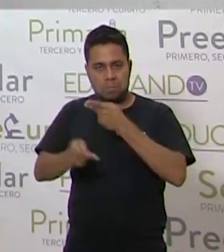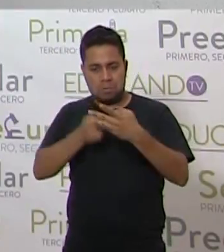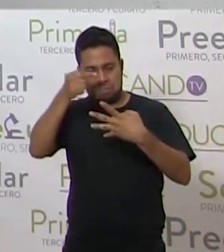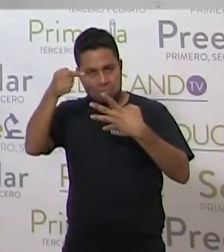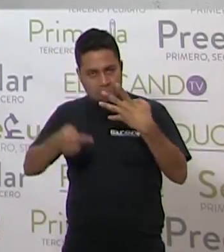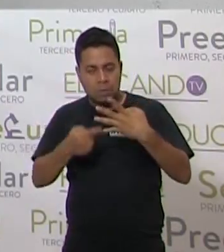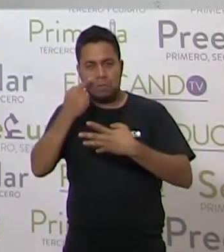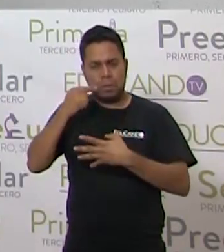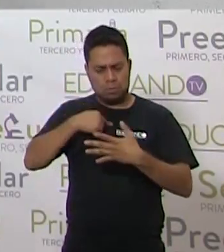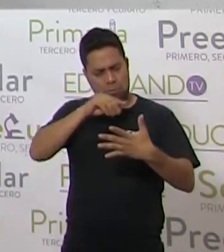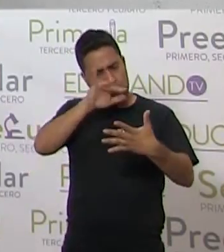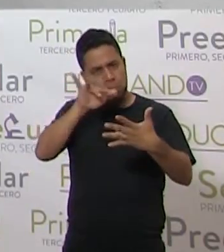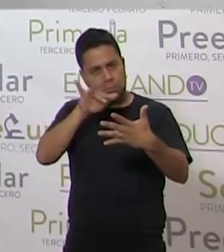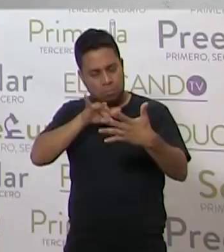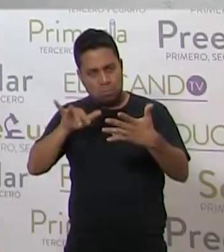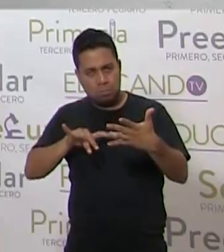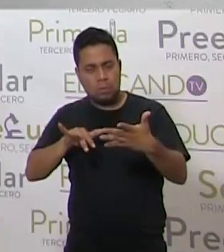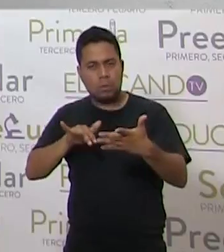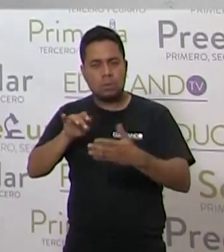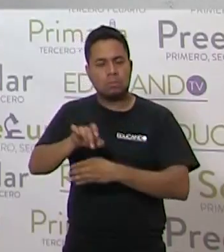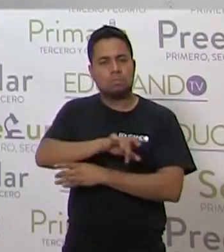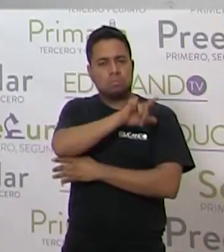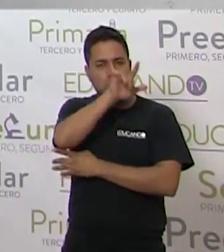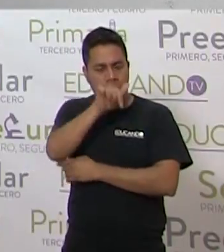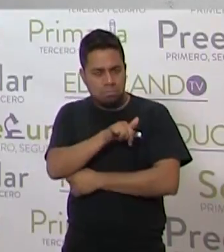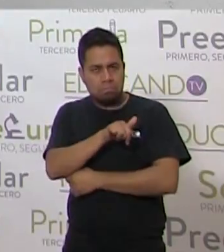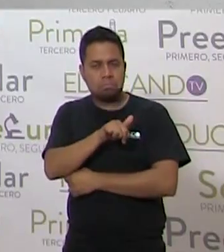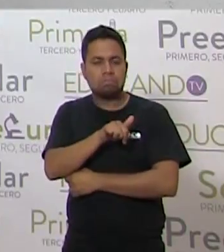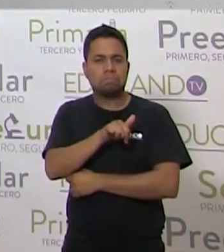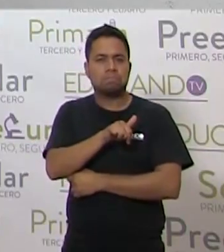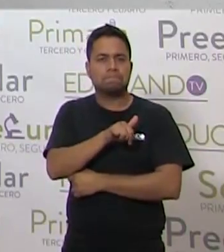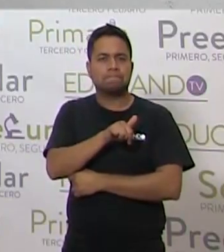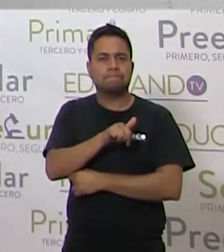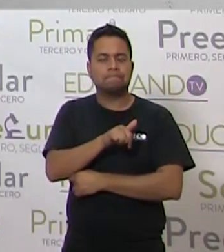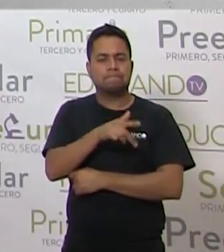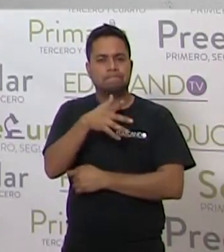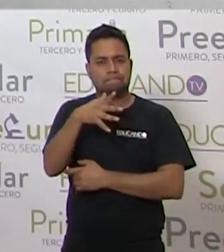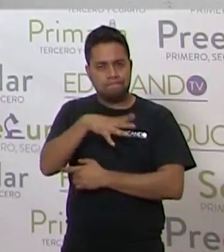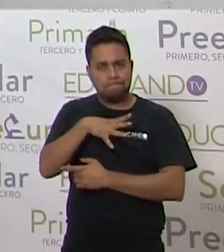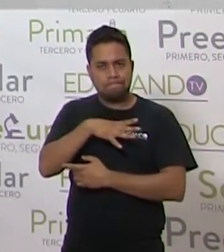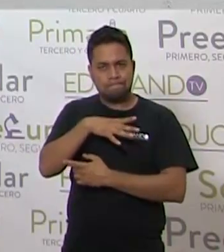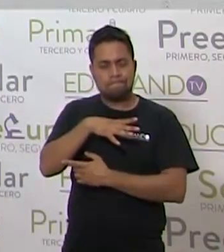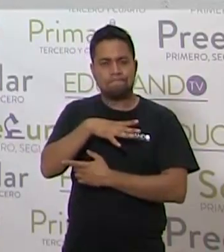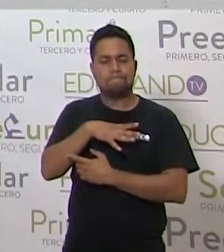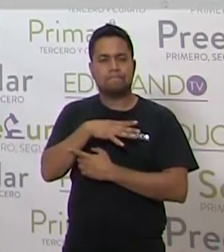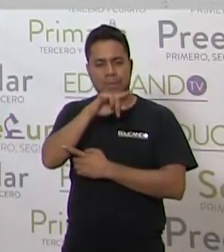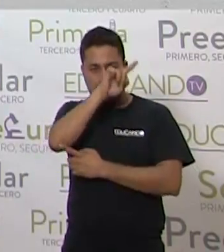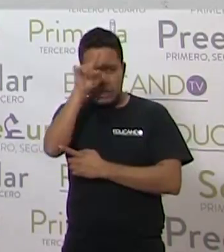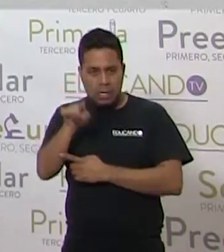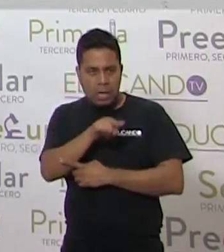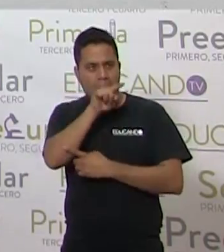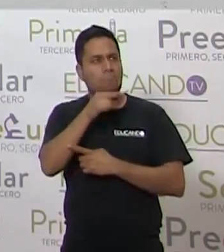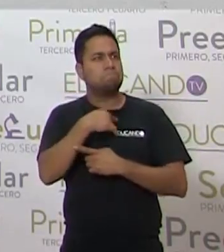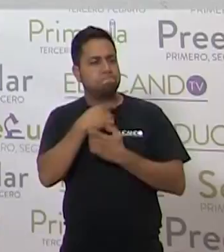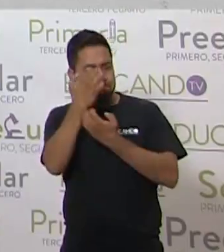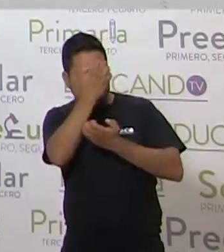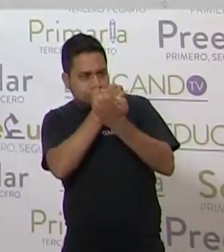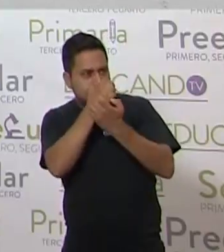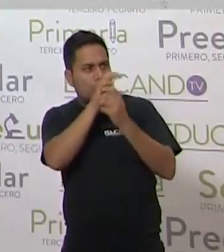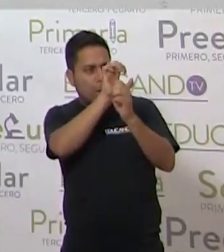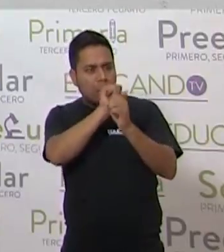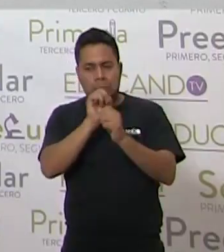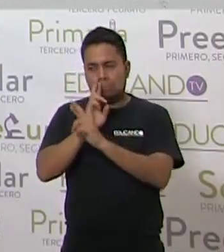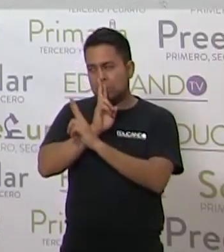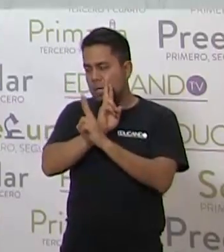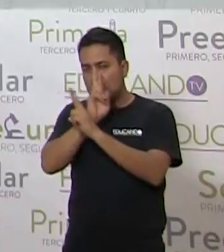y niños las voy a leer y vamos a irlas vamos vamos a remitirnos a lo que es la Gráfica y les vamos a ir dando